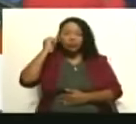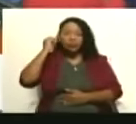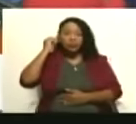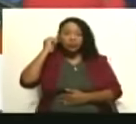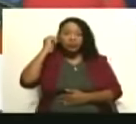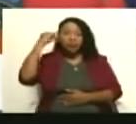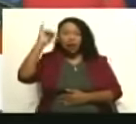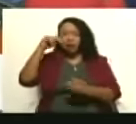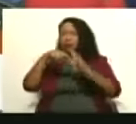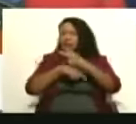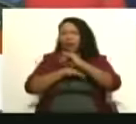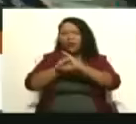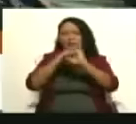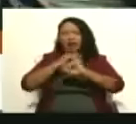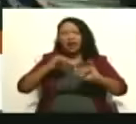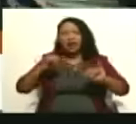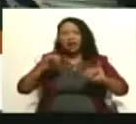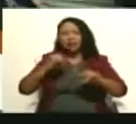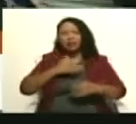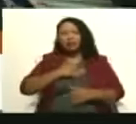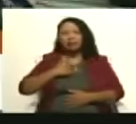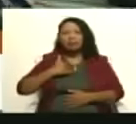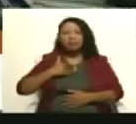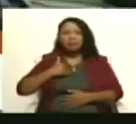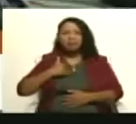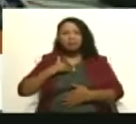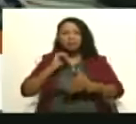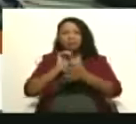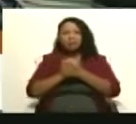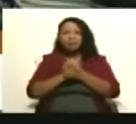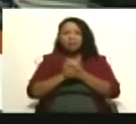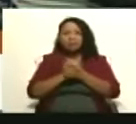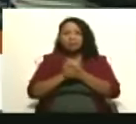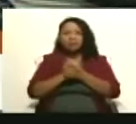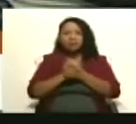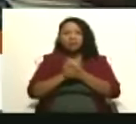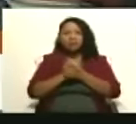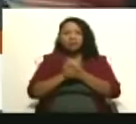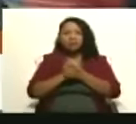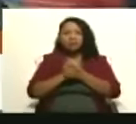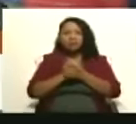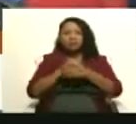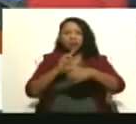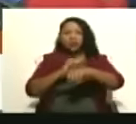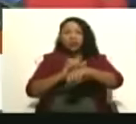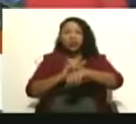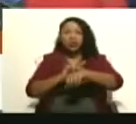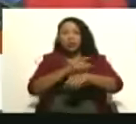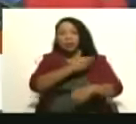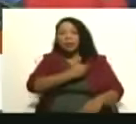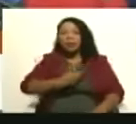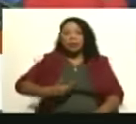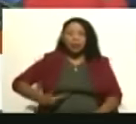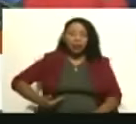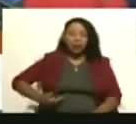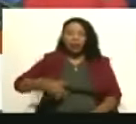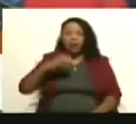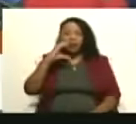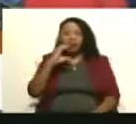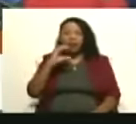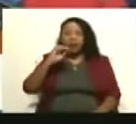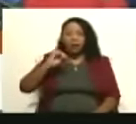felices. Querido compañero doctor Elvis Amoroso, presidente del Poder